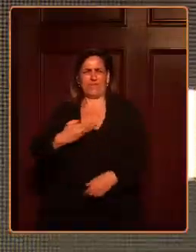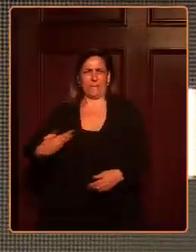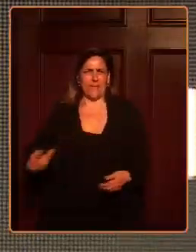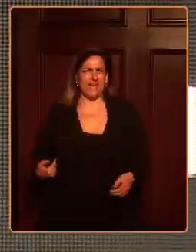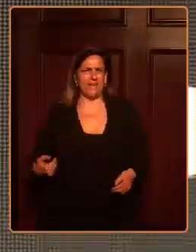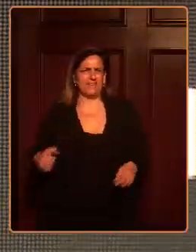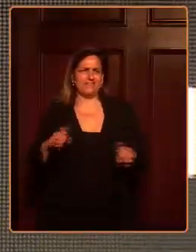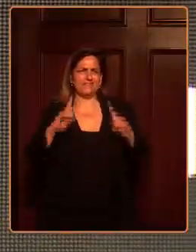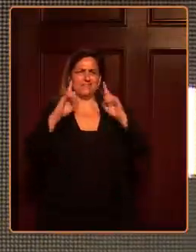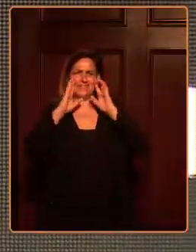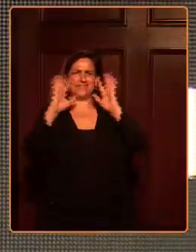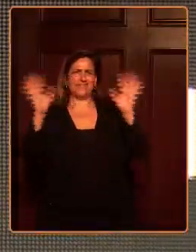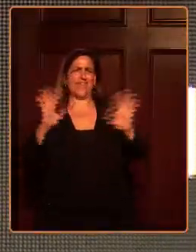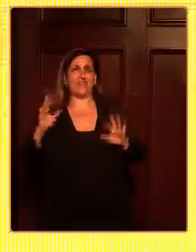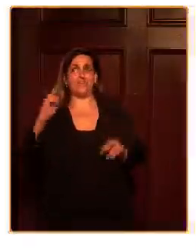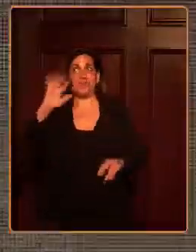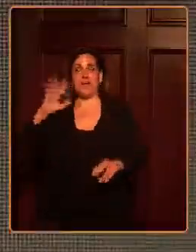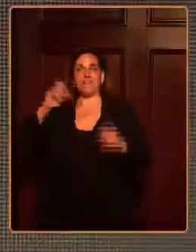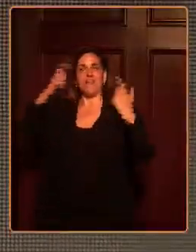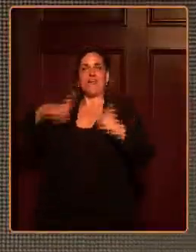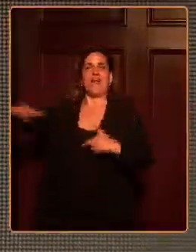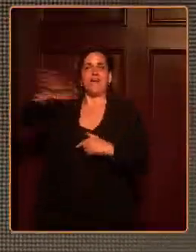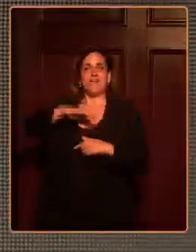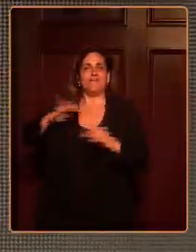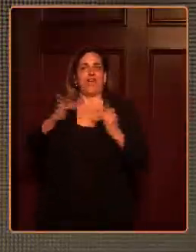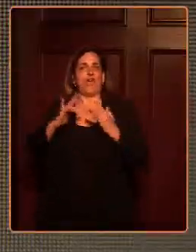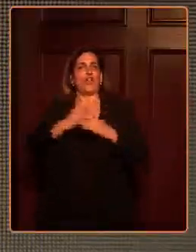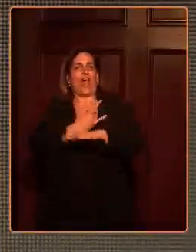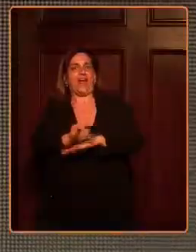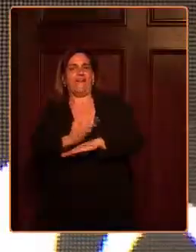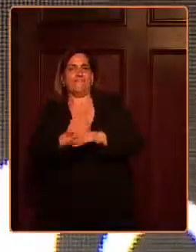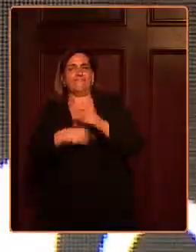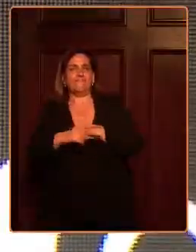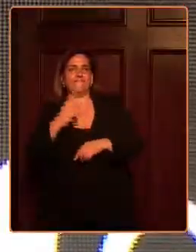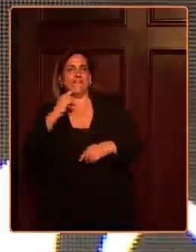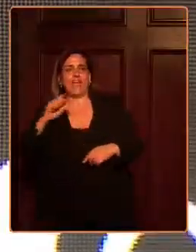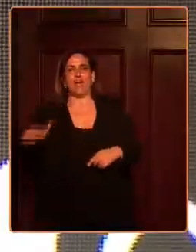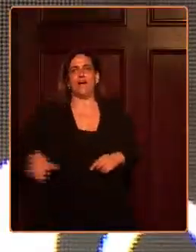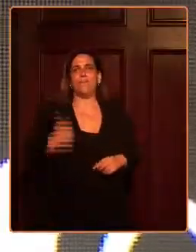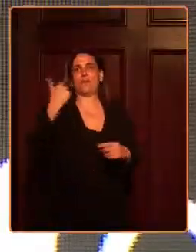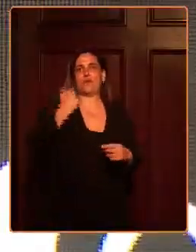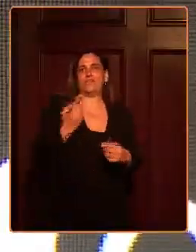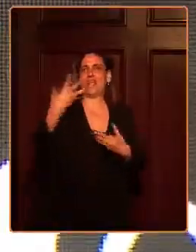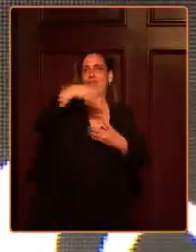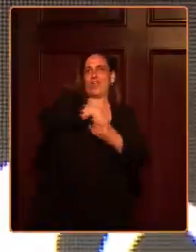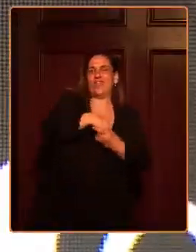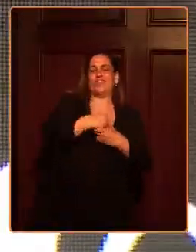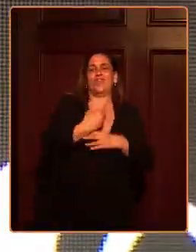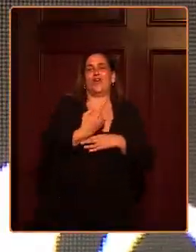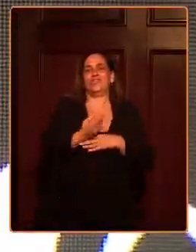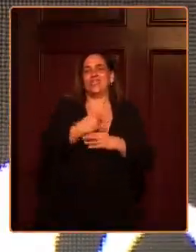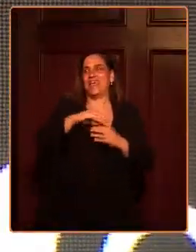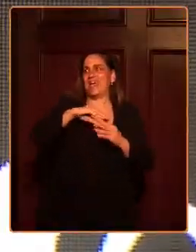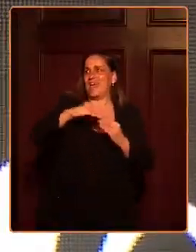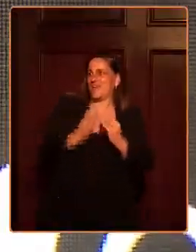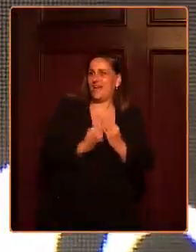está conectando a través de una computadora utilizando el software del Plan Ceibal, porque